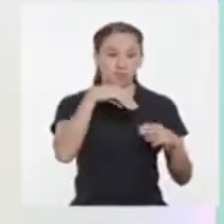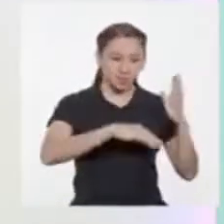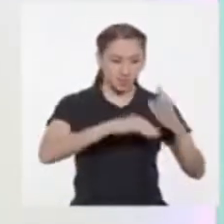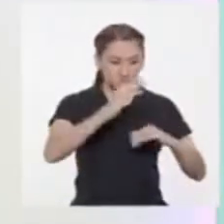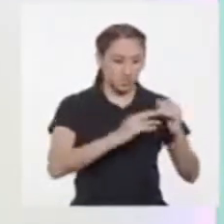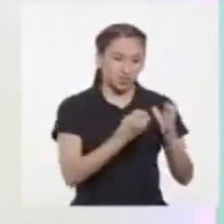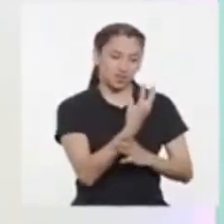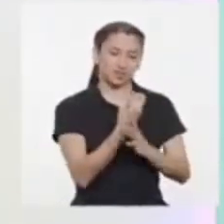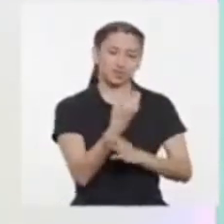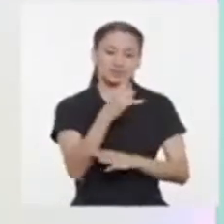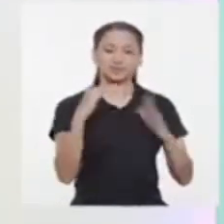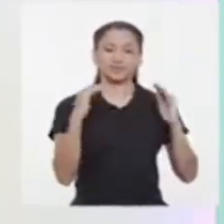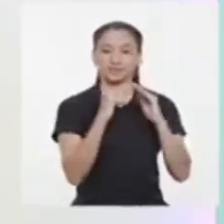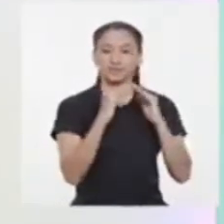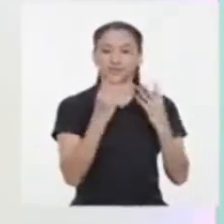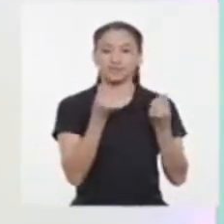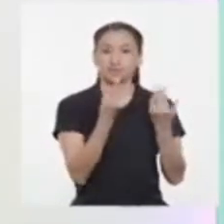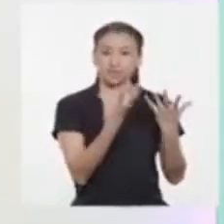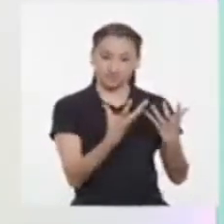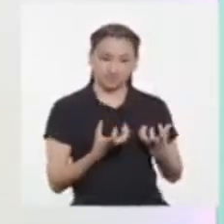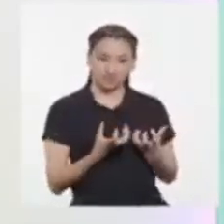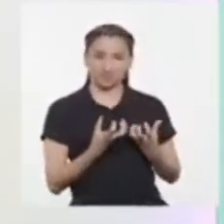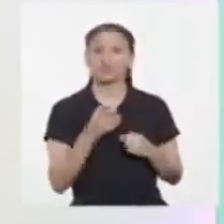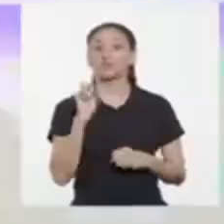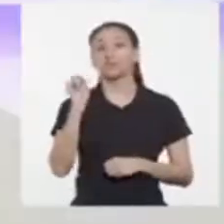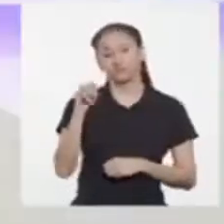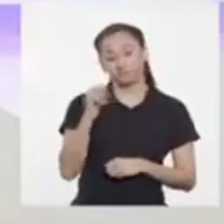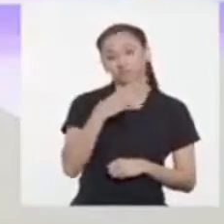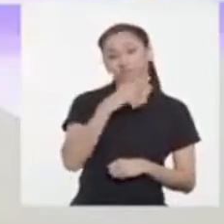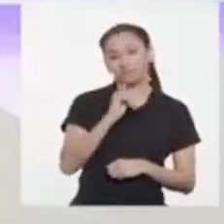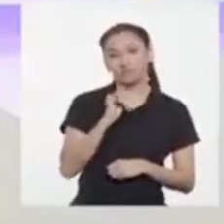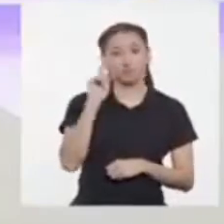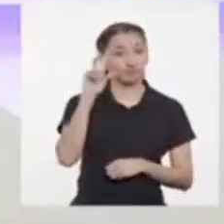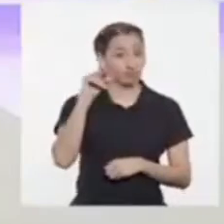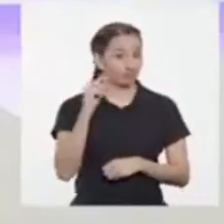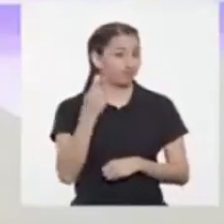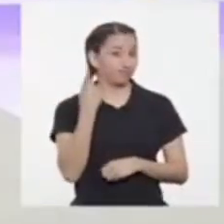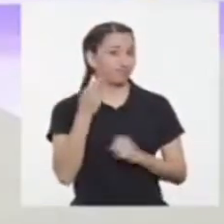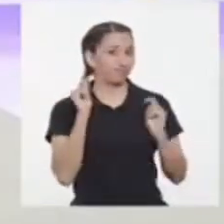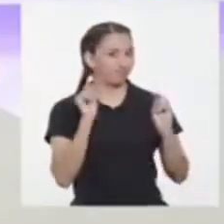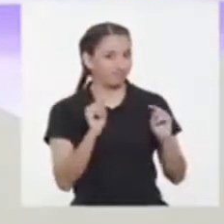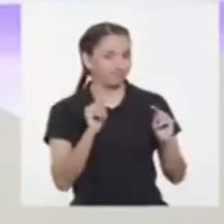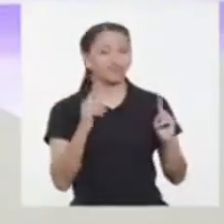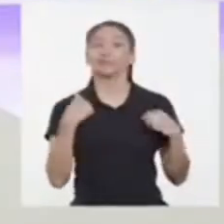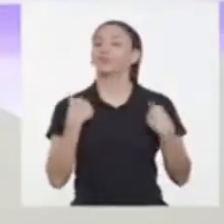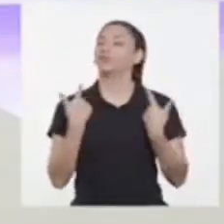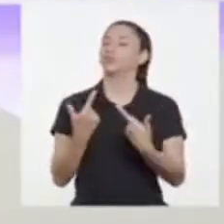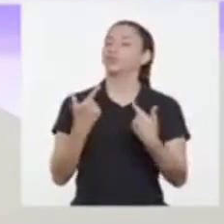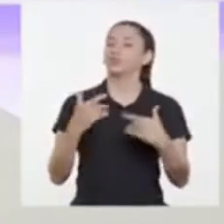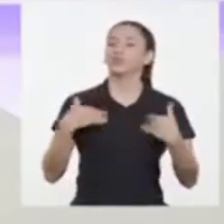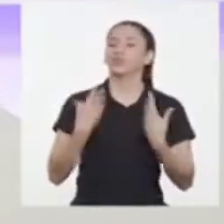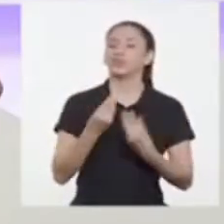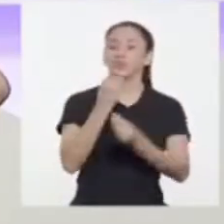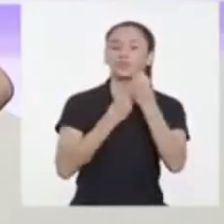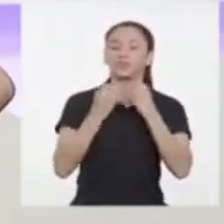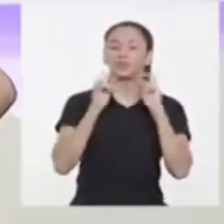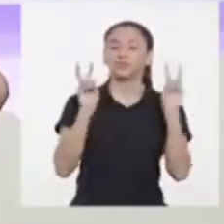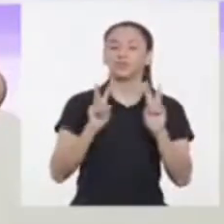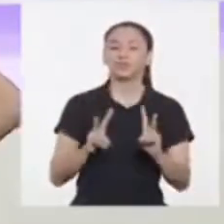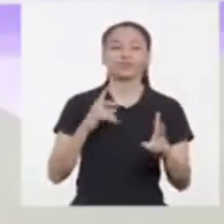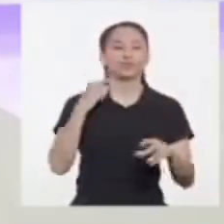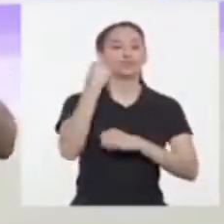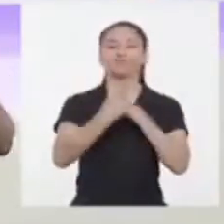tener un huerto en casa. Se debe ahorrar bastante dinero. Así es, y no solo eso. Tengo la suerte de poder comer